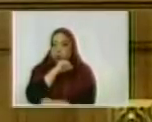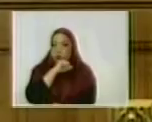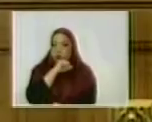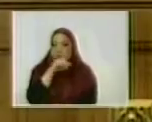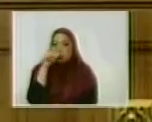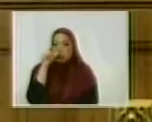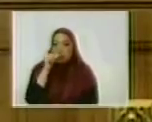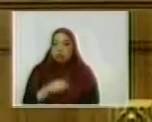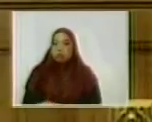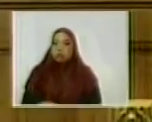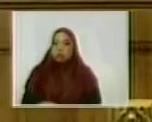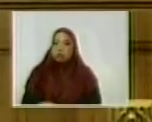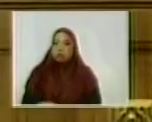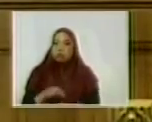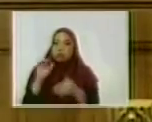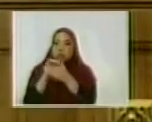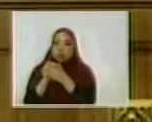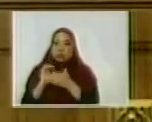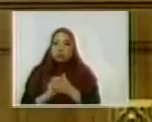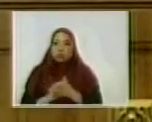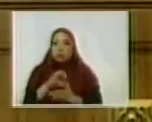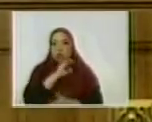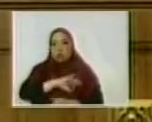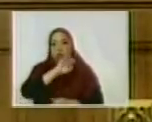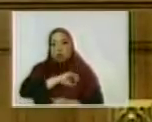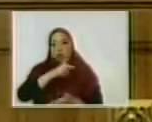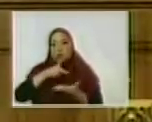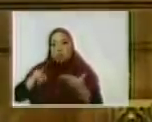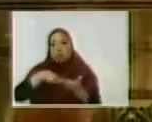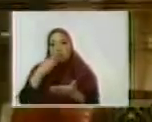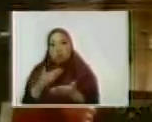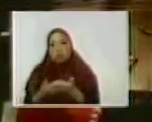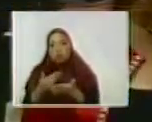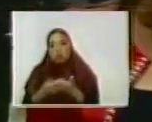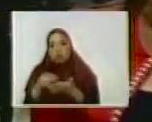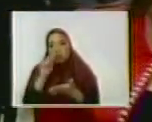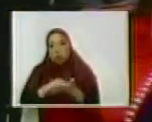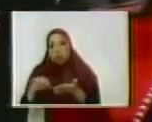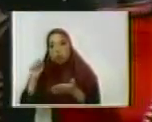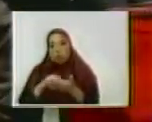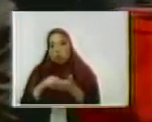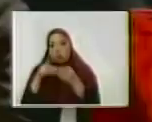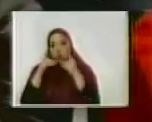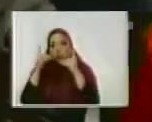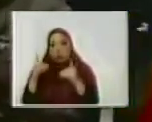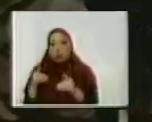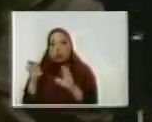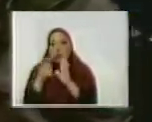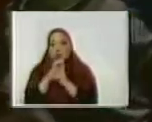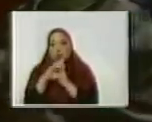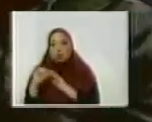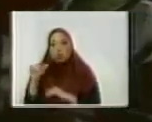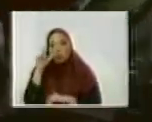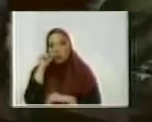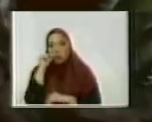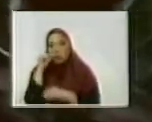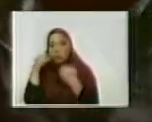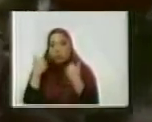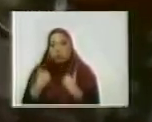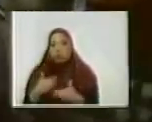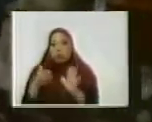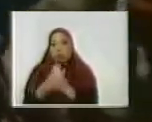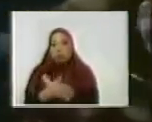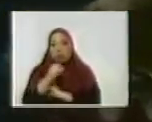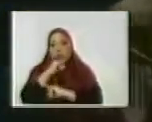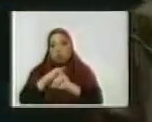Organizada, el compañero secretario le dé lectura al decreto constituyente que materialice